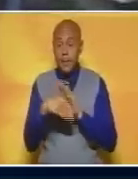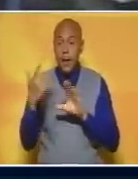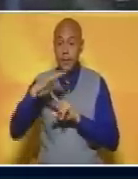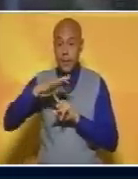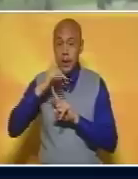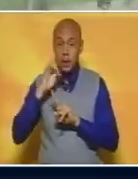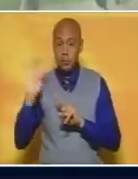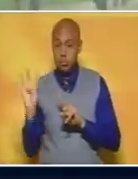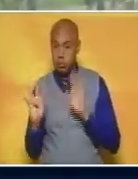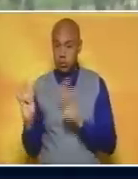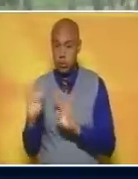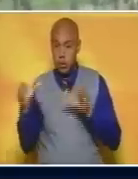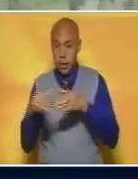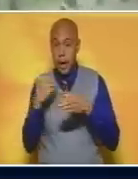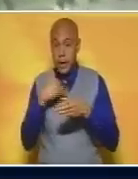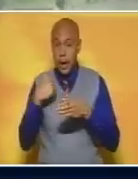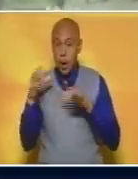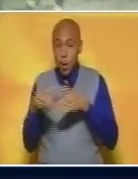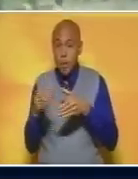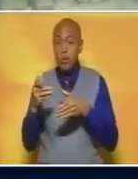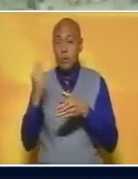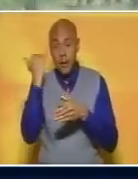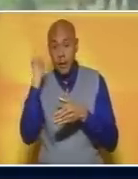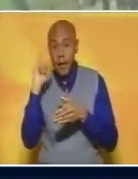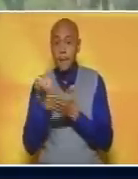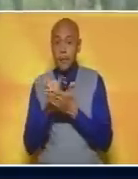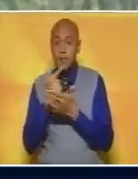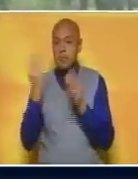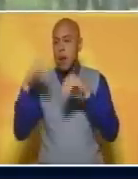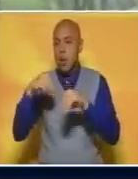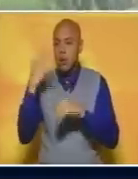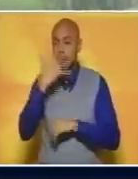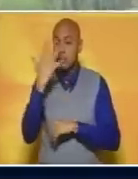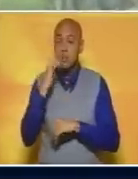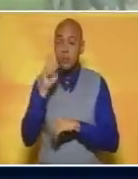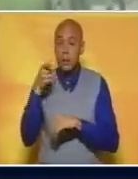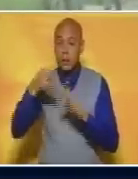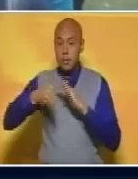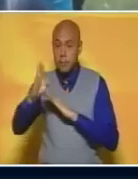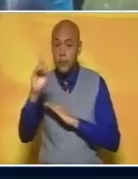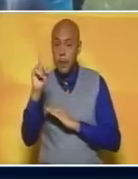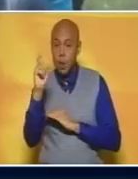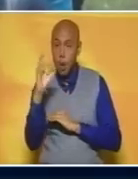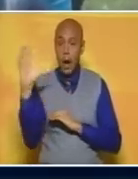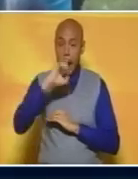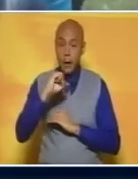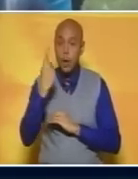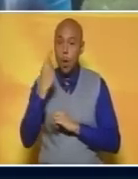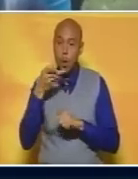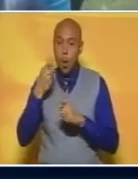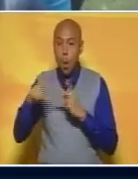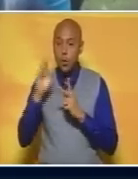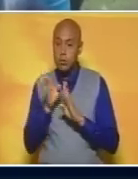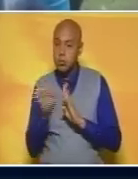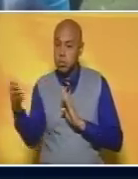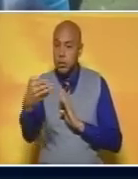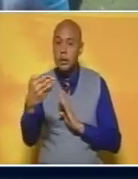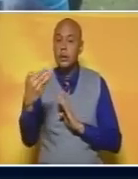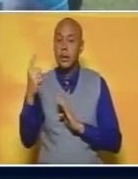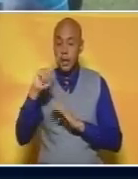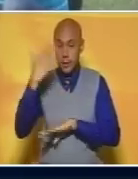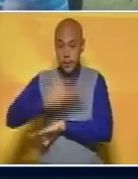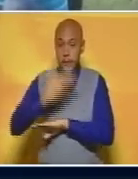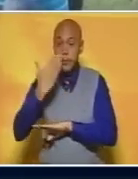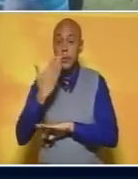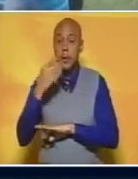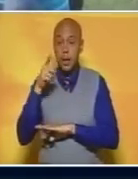terminal con la idea de salir en grupo, aunque en principio no tenían claro si irían por Aguacaliente o por Corinto, otro punto fronterizo con